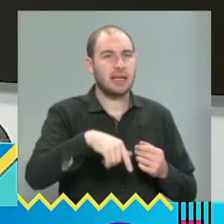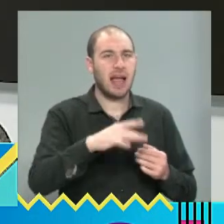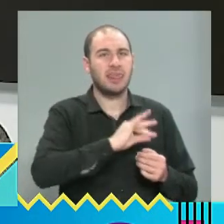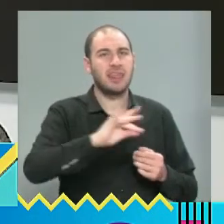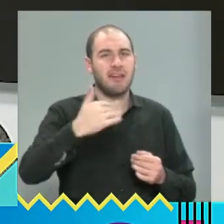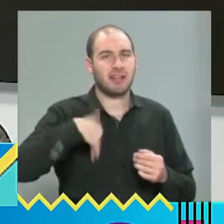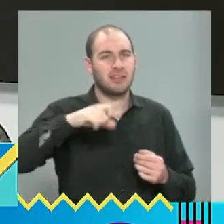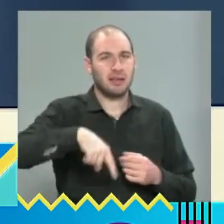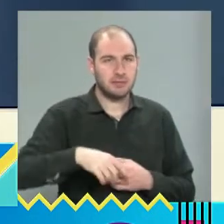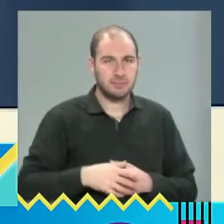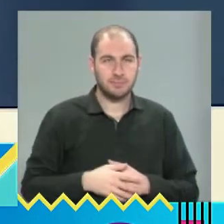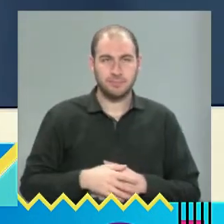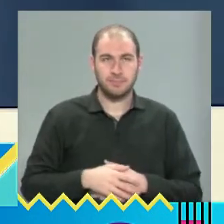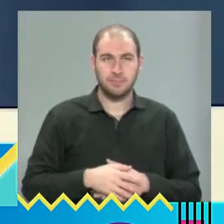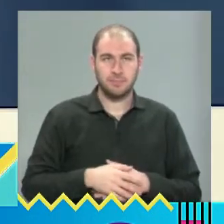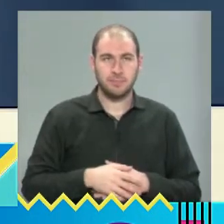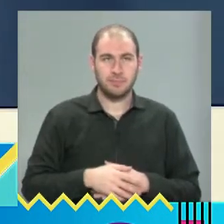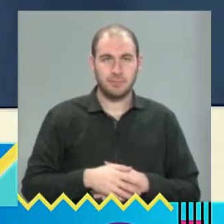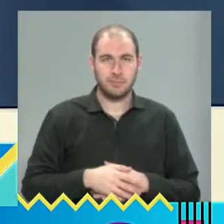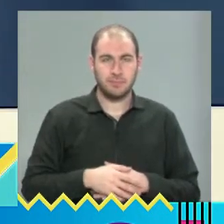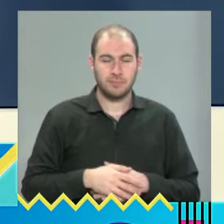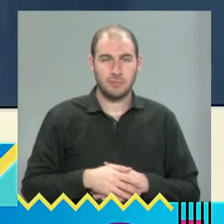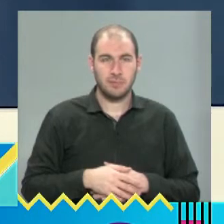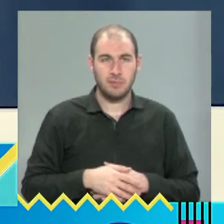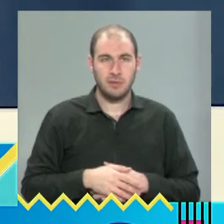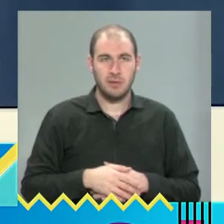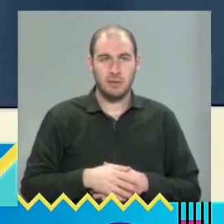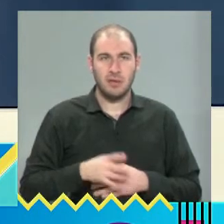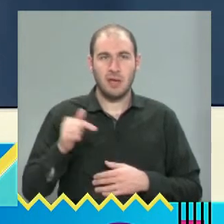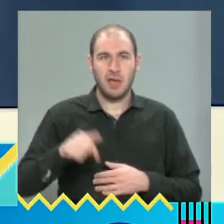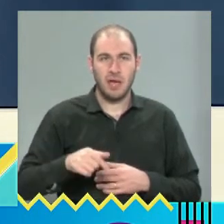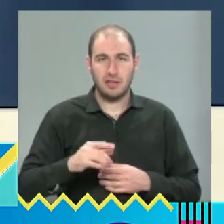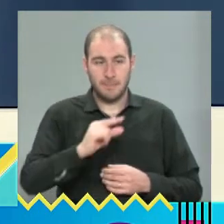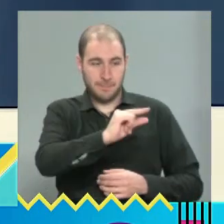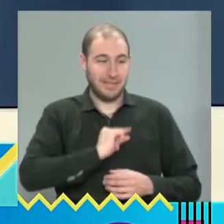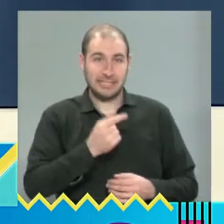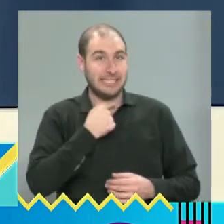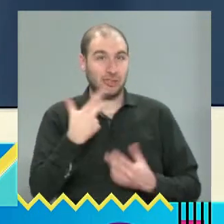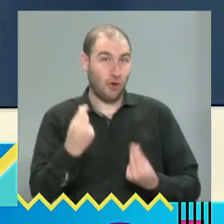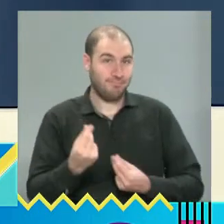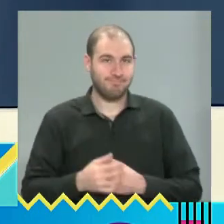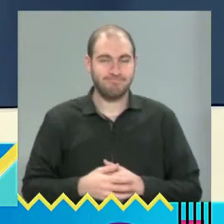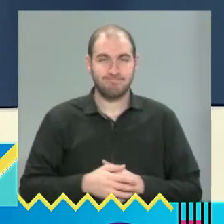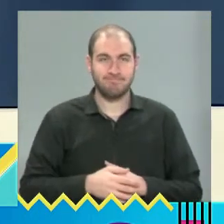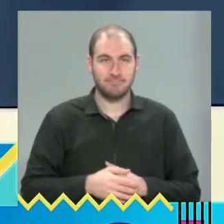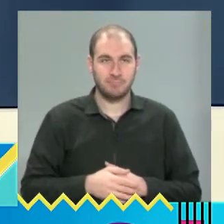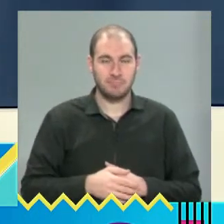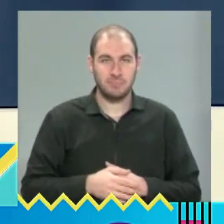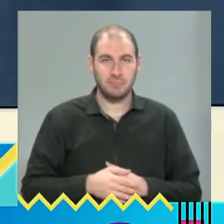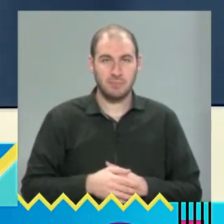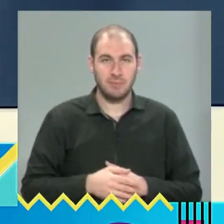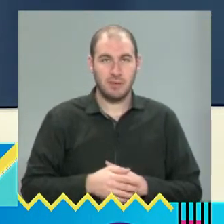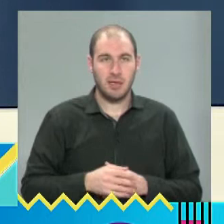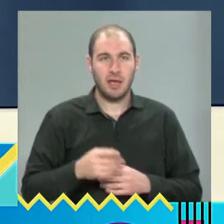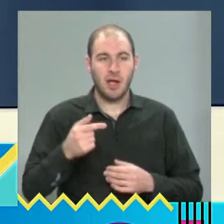deuda actual argentina? No, lo que genera eso es que no te quieren prestar. Bien. Por supuesto que las